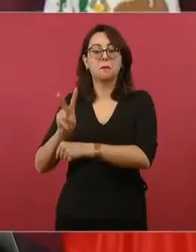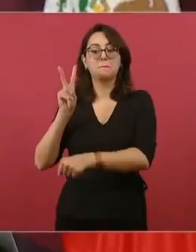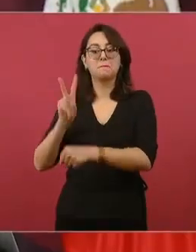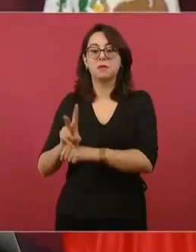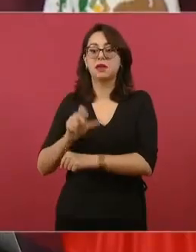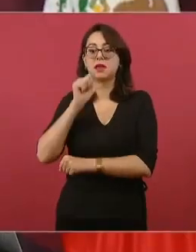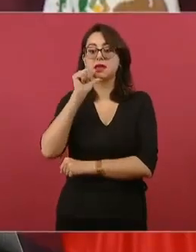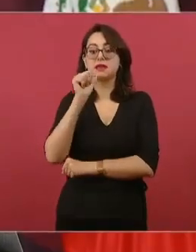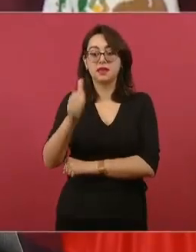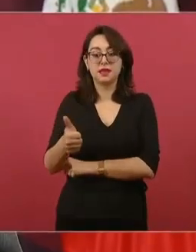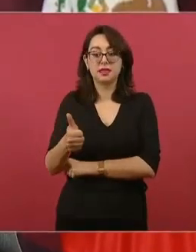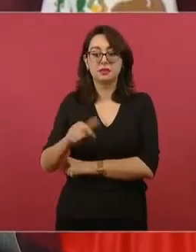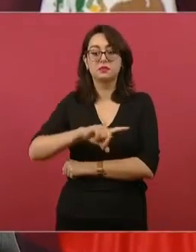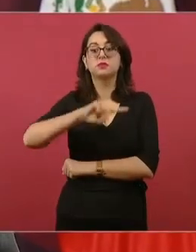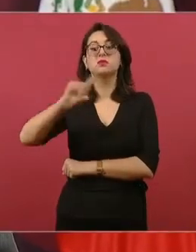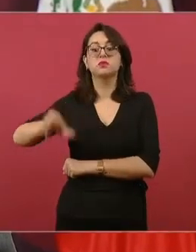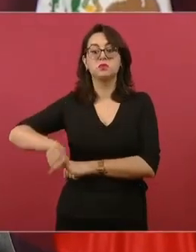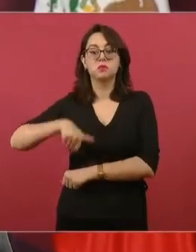no